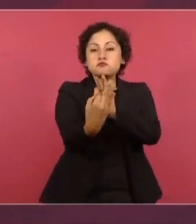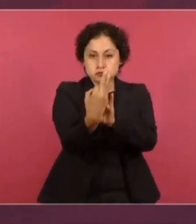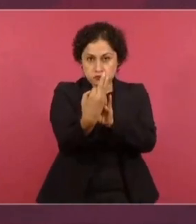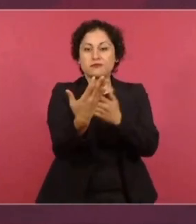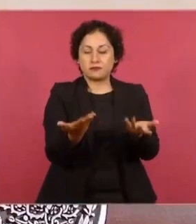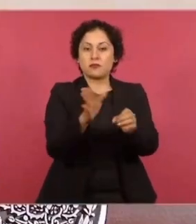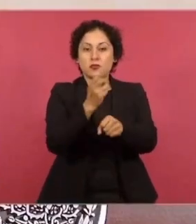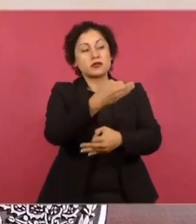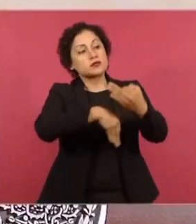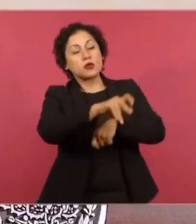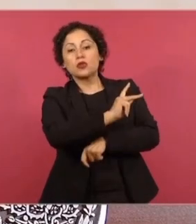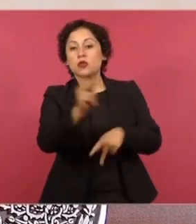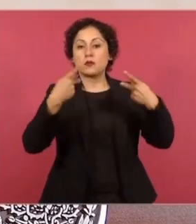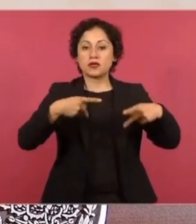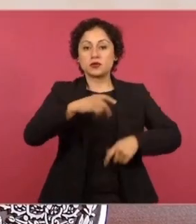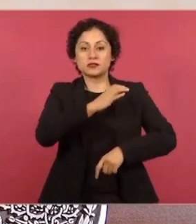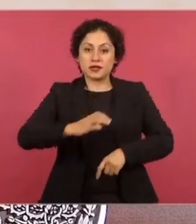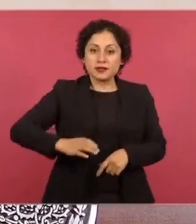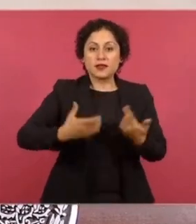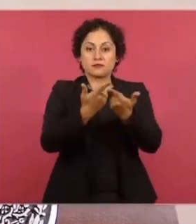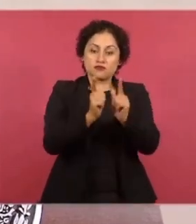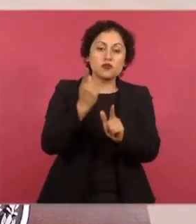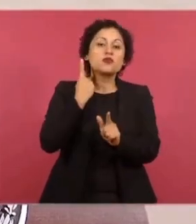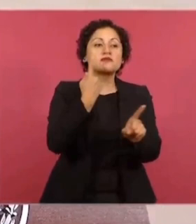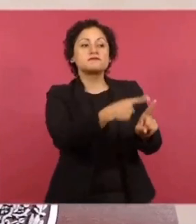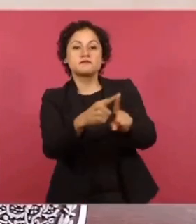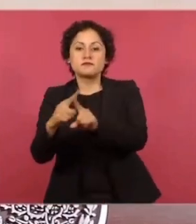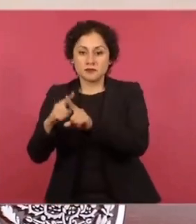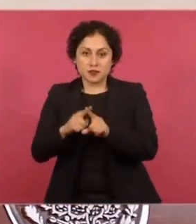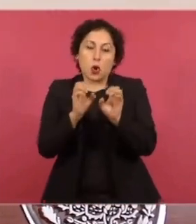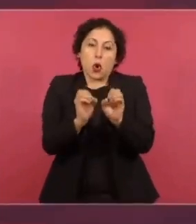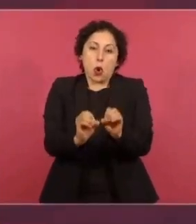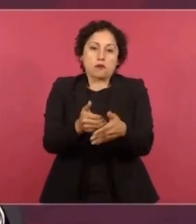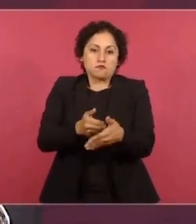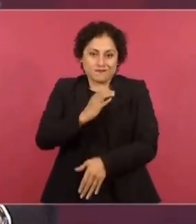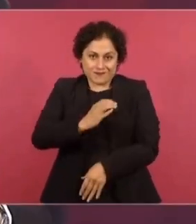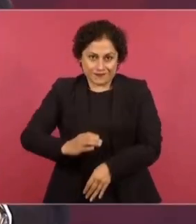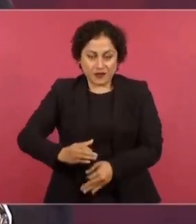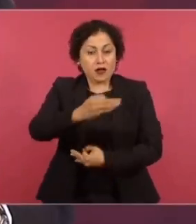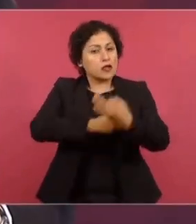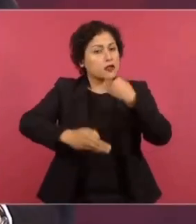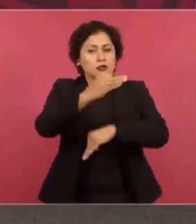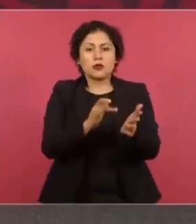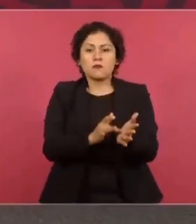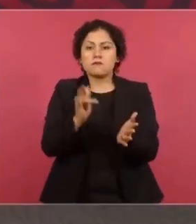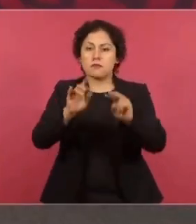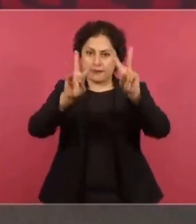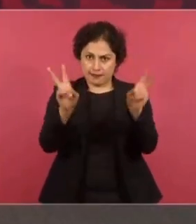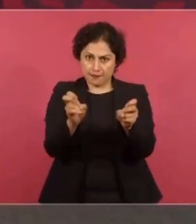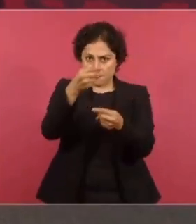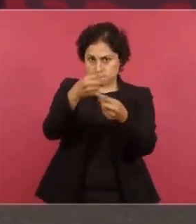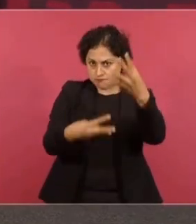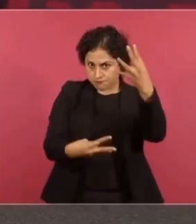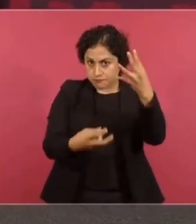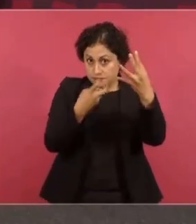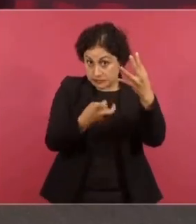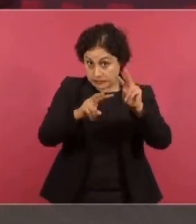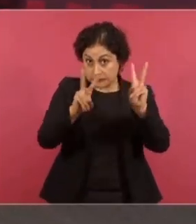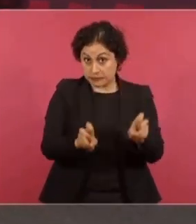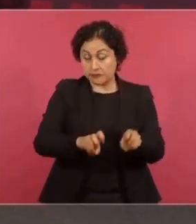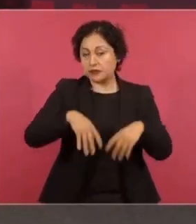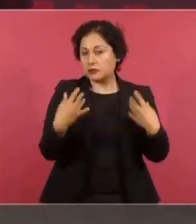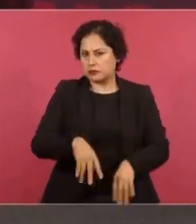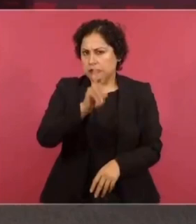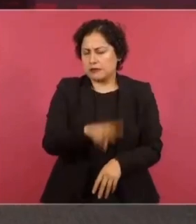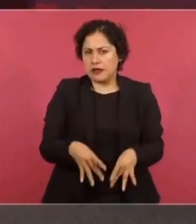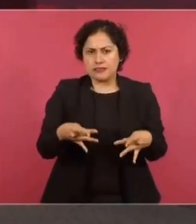candidatos o precandidatos utilizan estos asuntos delicados,